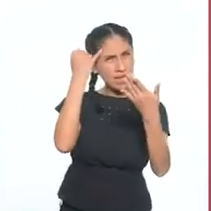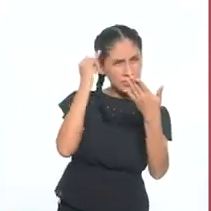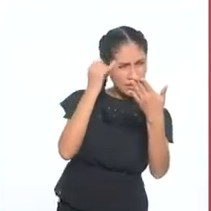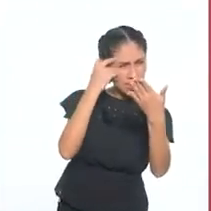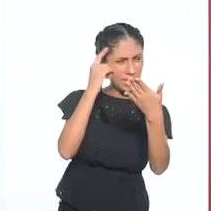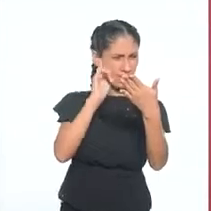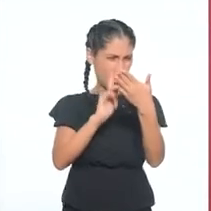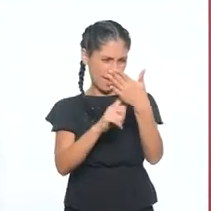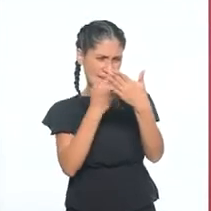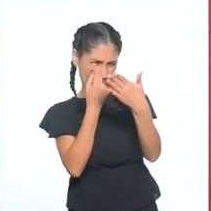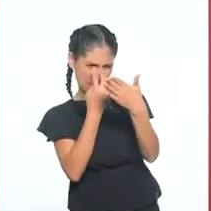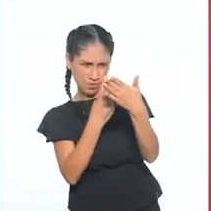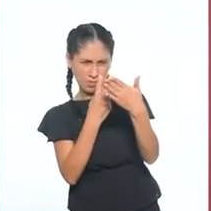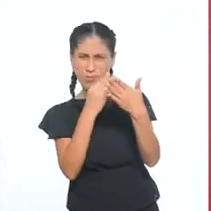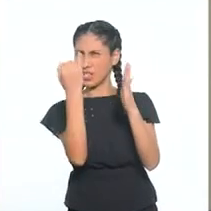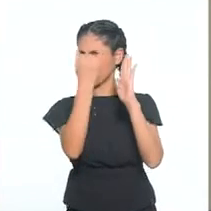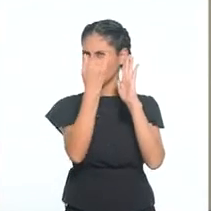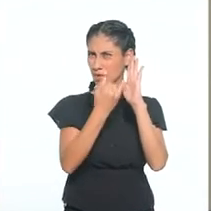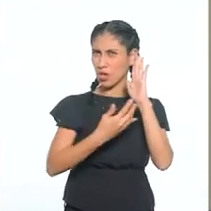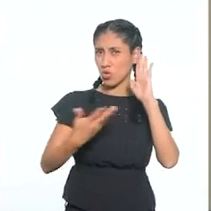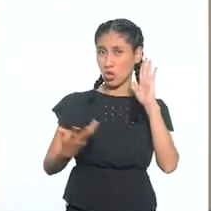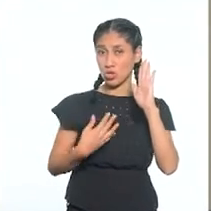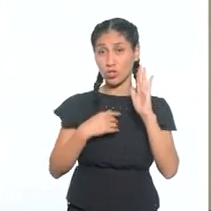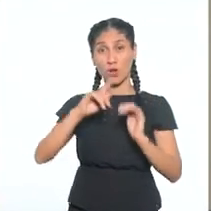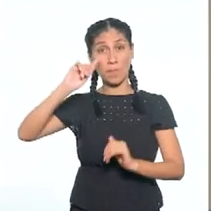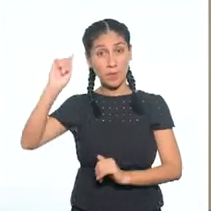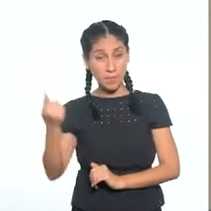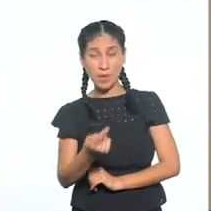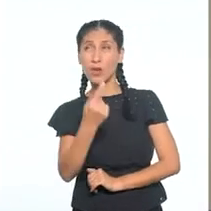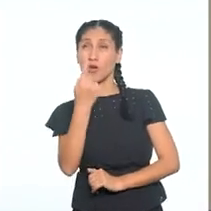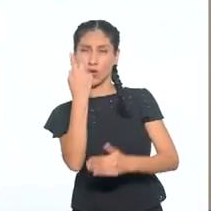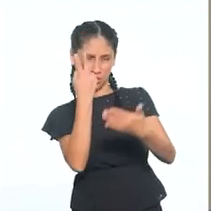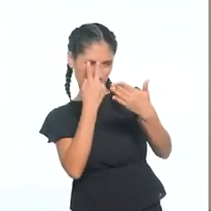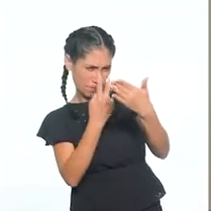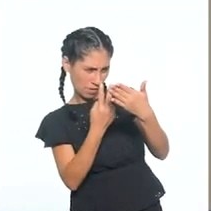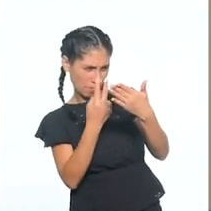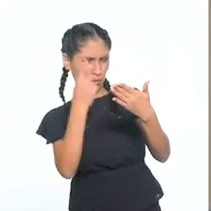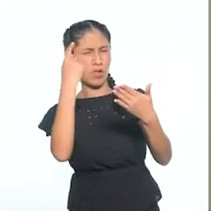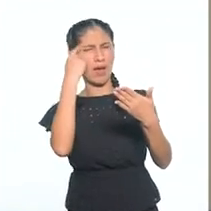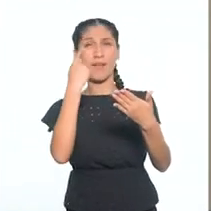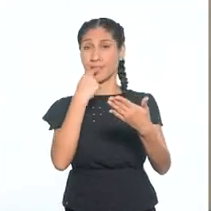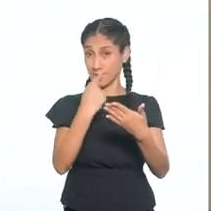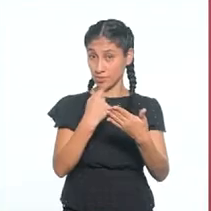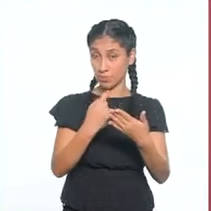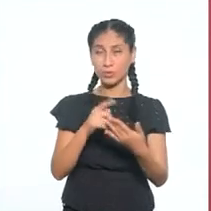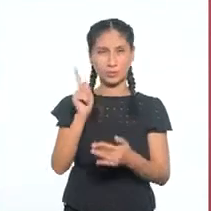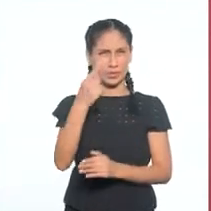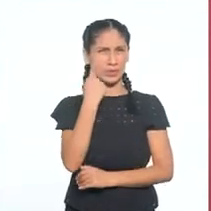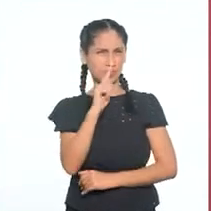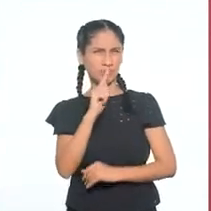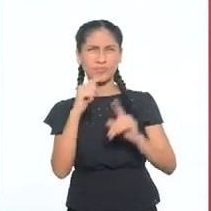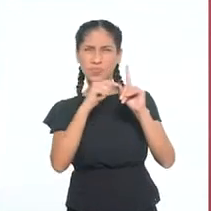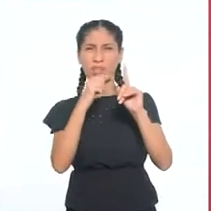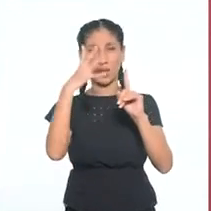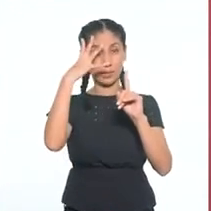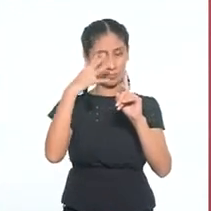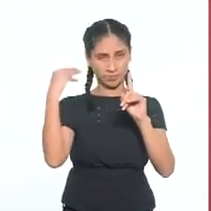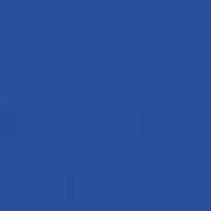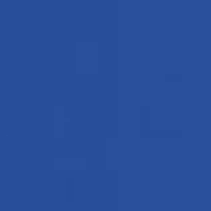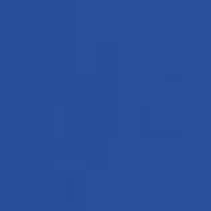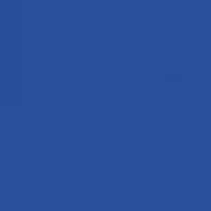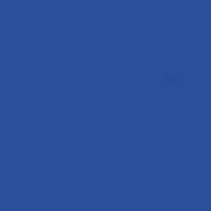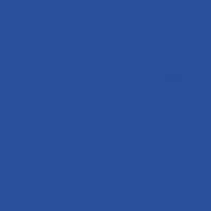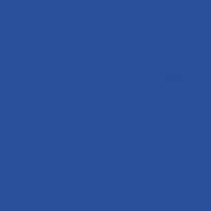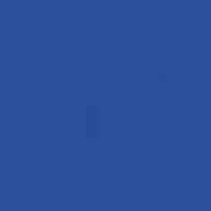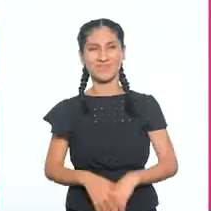encontrar el mejor concepto para esa imagen entonces decimos lo primero que se nos venga a la mente respecto a ese tema escuchemos a un especialista en